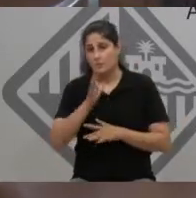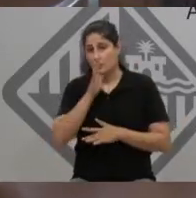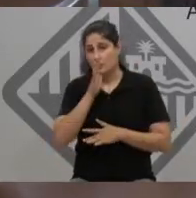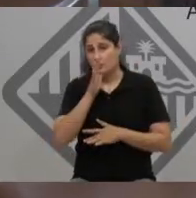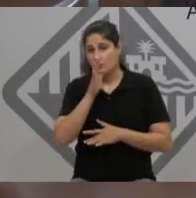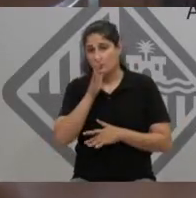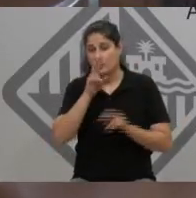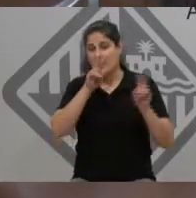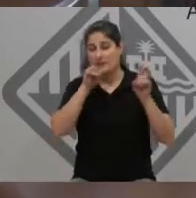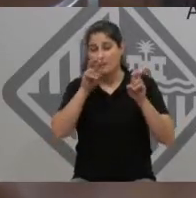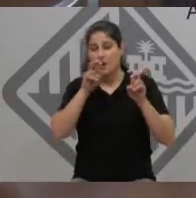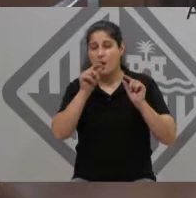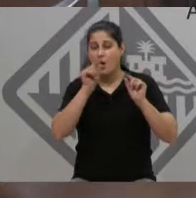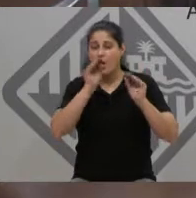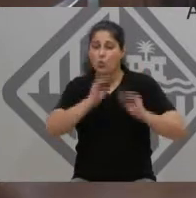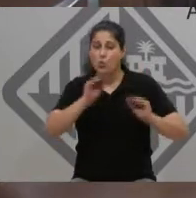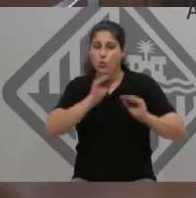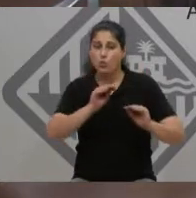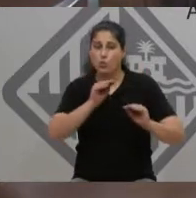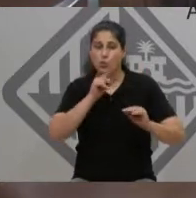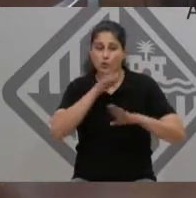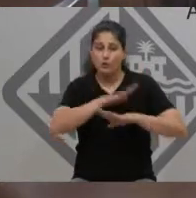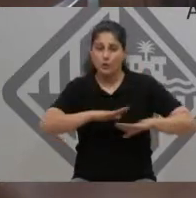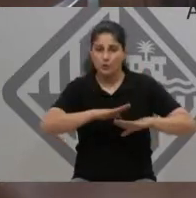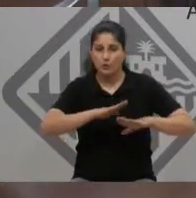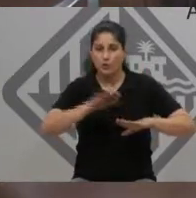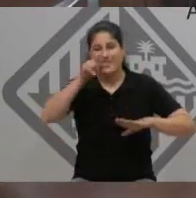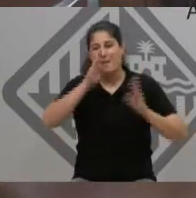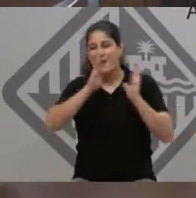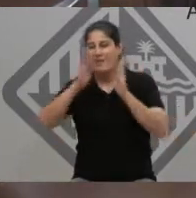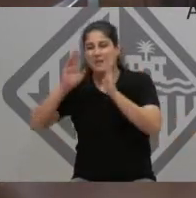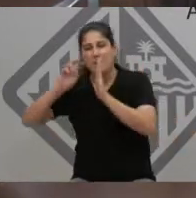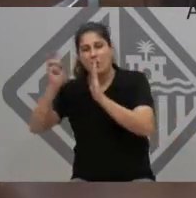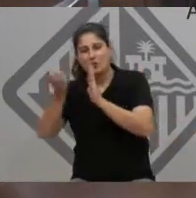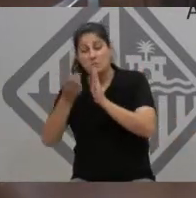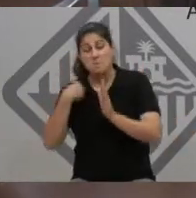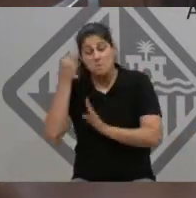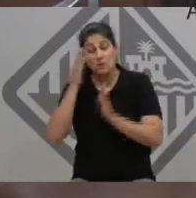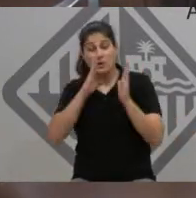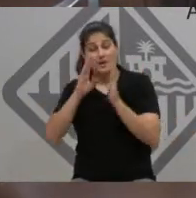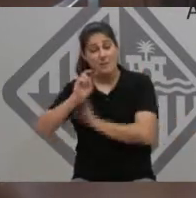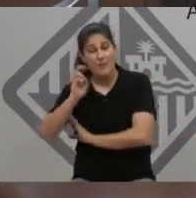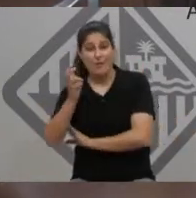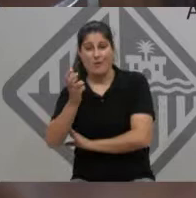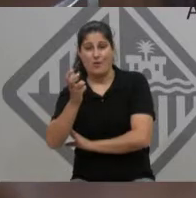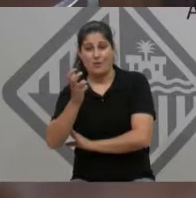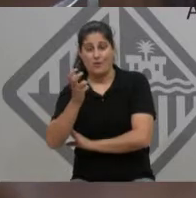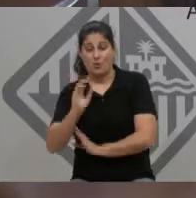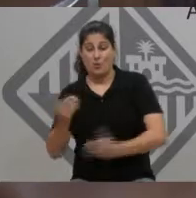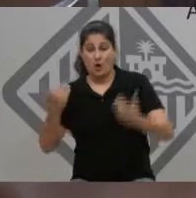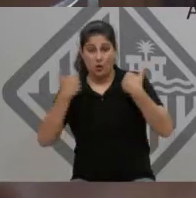a la educación infantil y a las siguientes etapas educativas. Creo que las siguientes etapas educativas no son